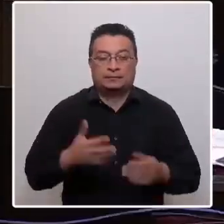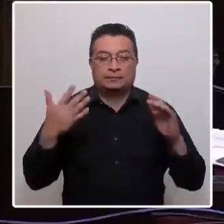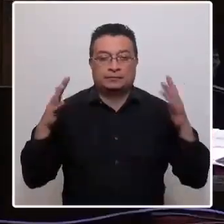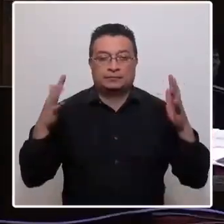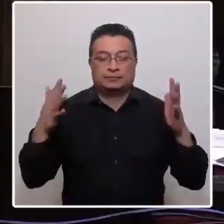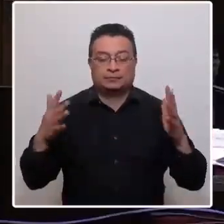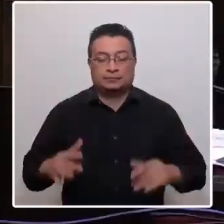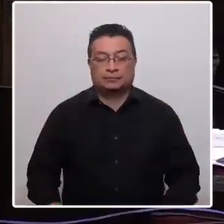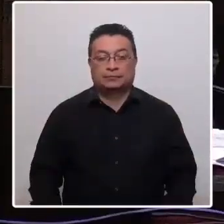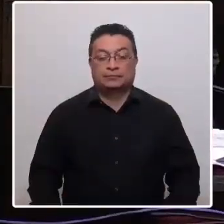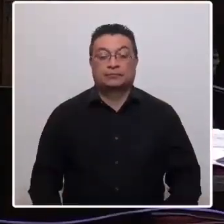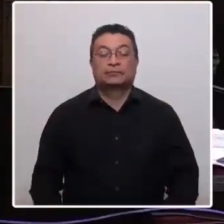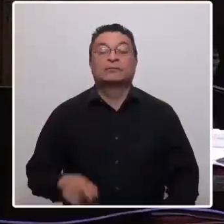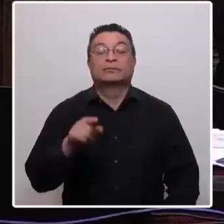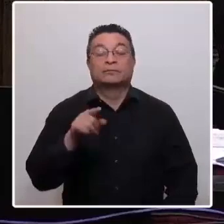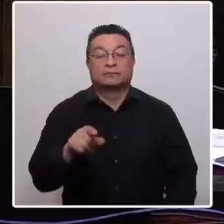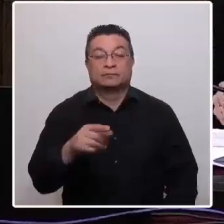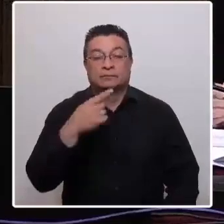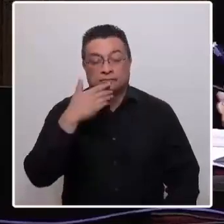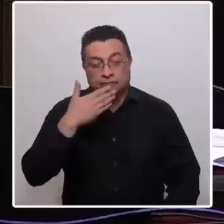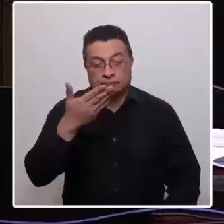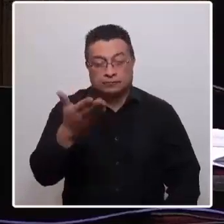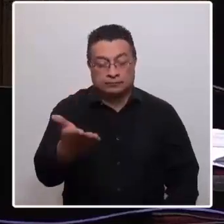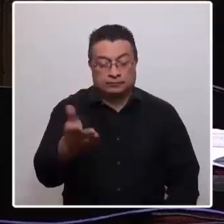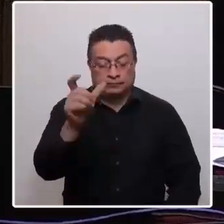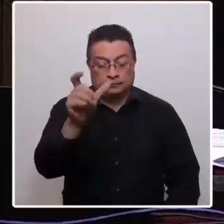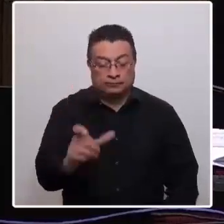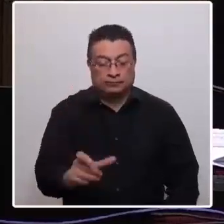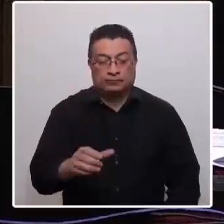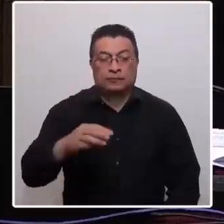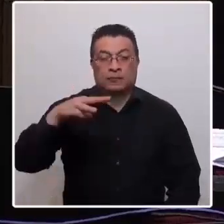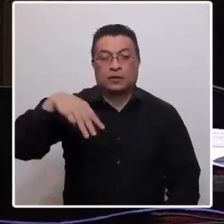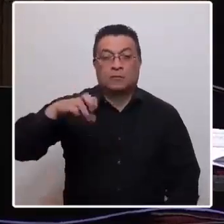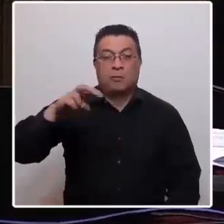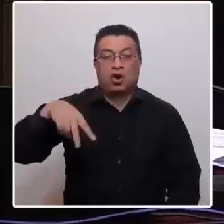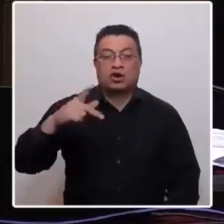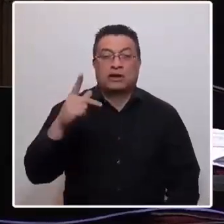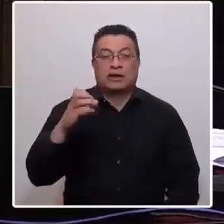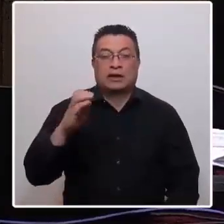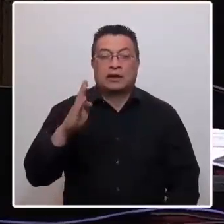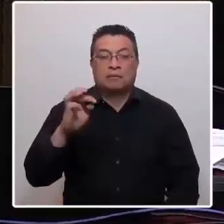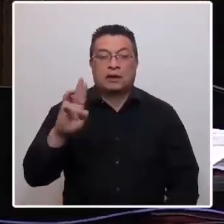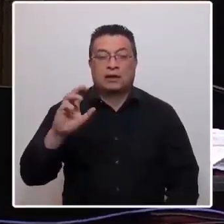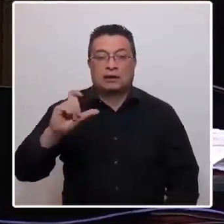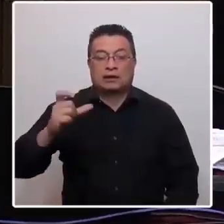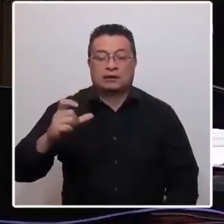Tiene la palabra el convencional Cristian Monkeberg.